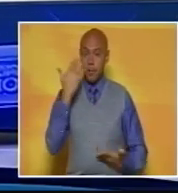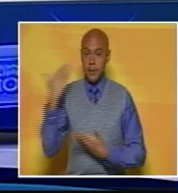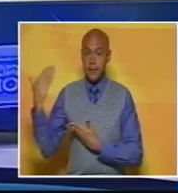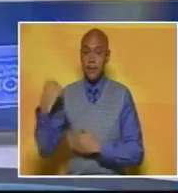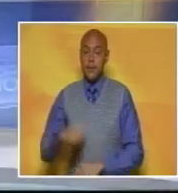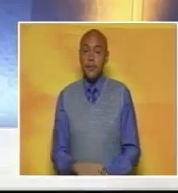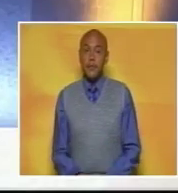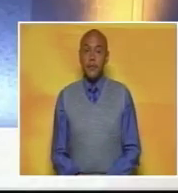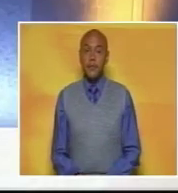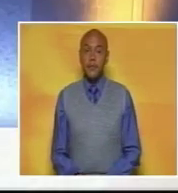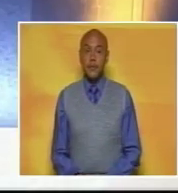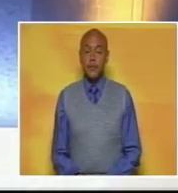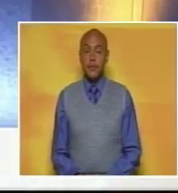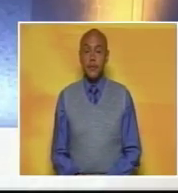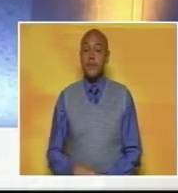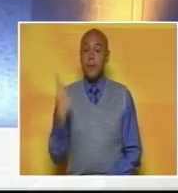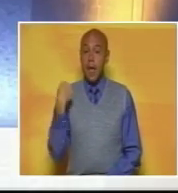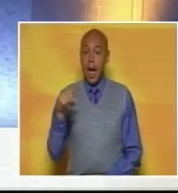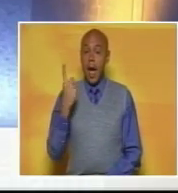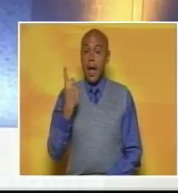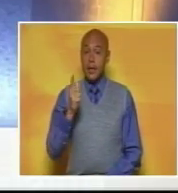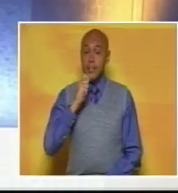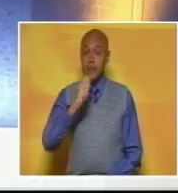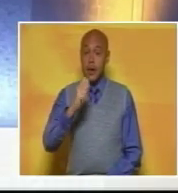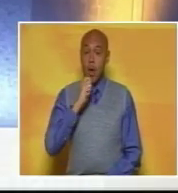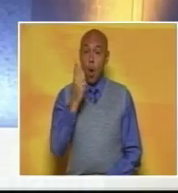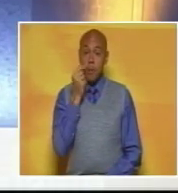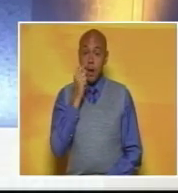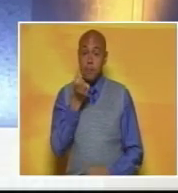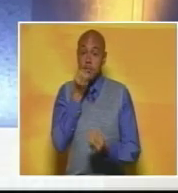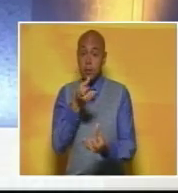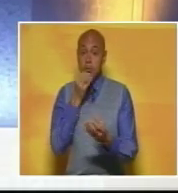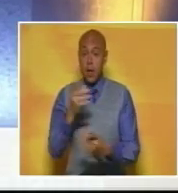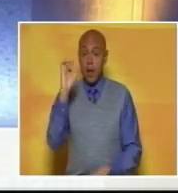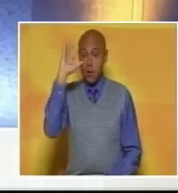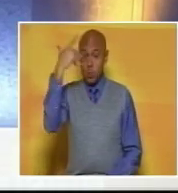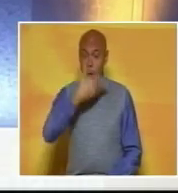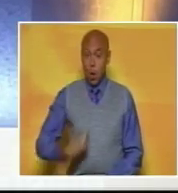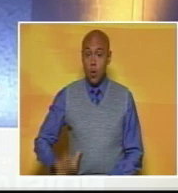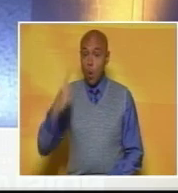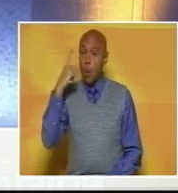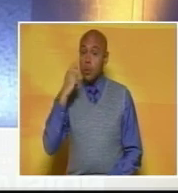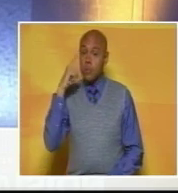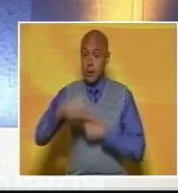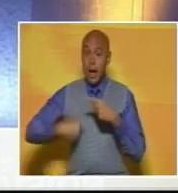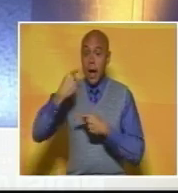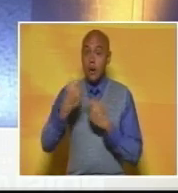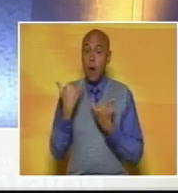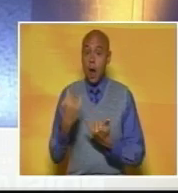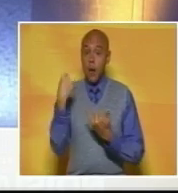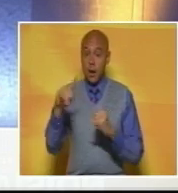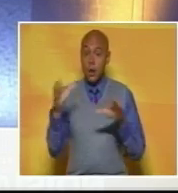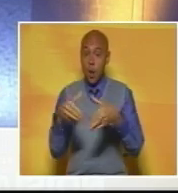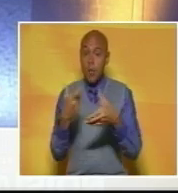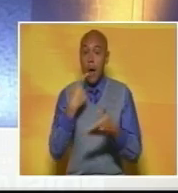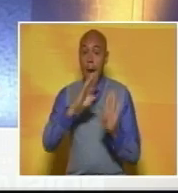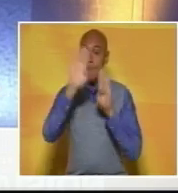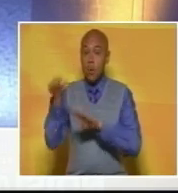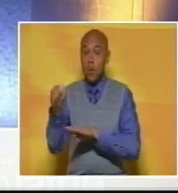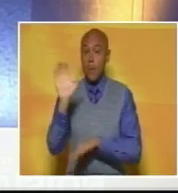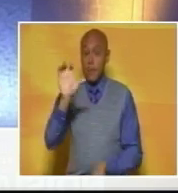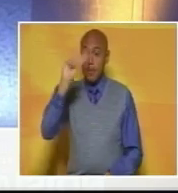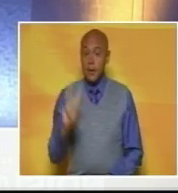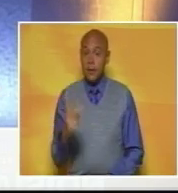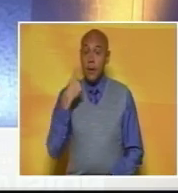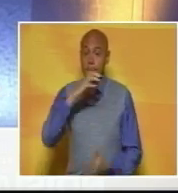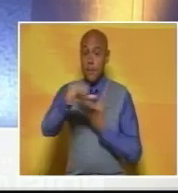de inmediato. Durante su discurso anual, el presidente de Estados Unidos, Donald Trump, aseguró que su administración se solidariza con el pueblo venezolano